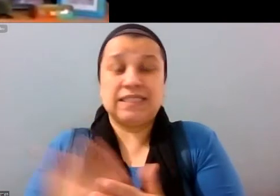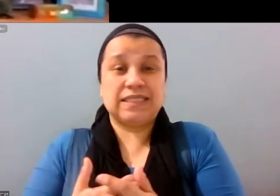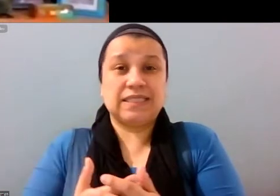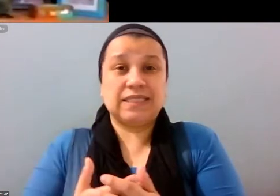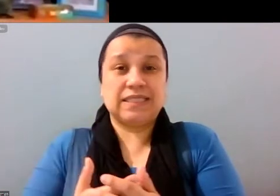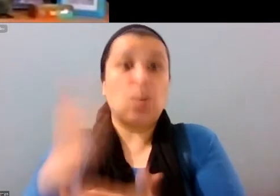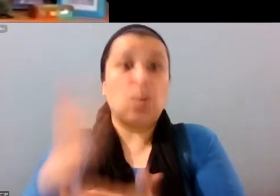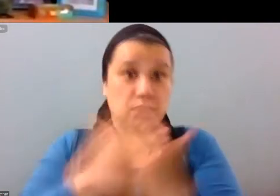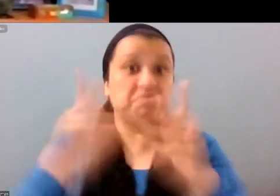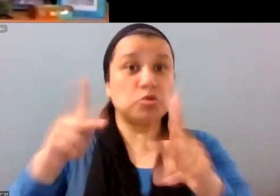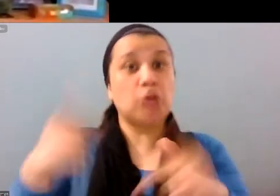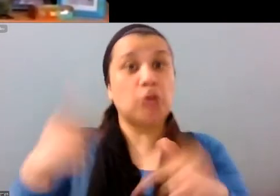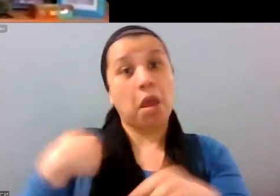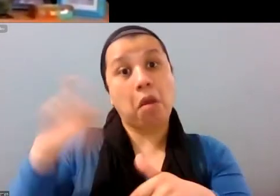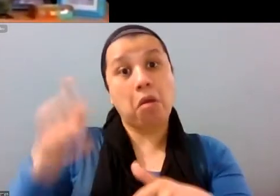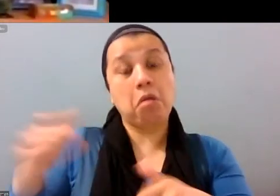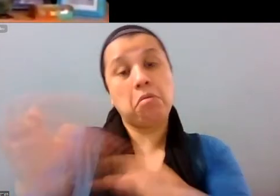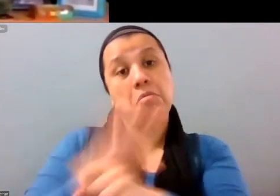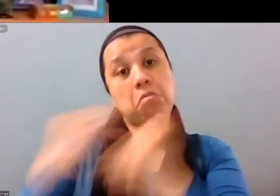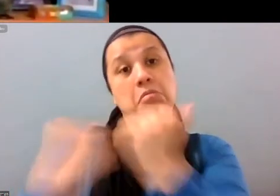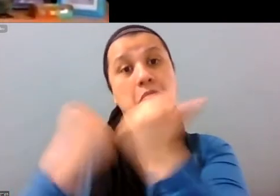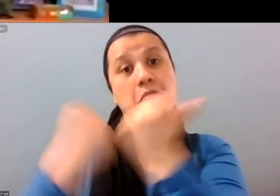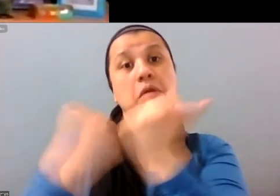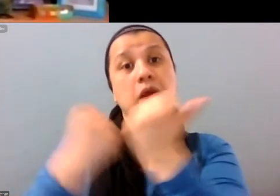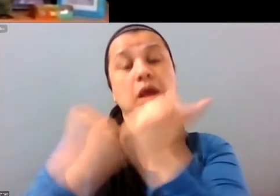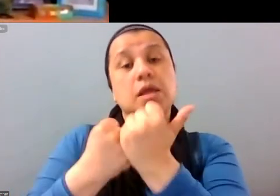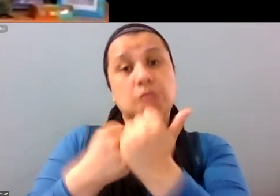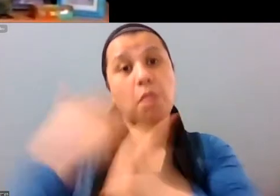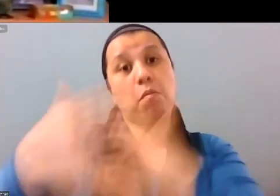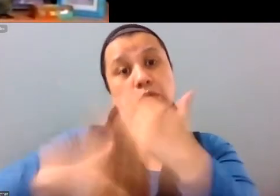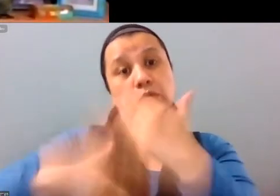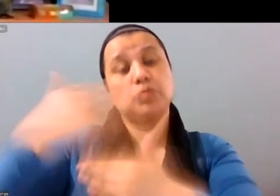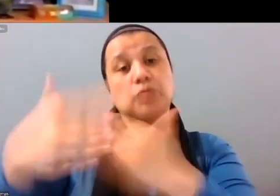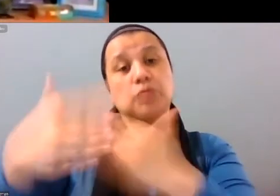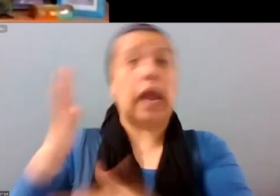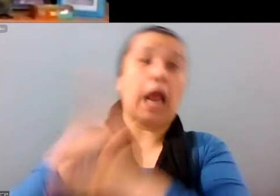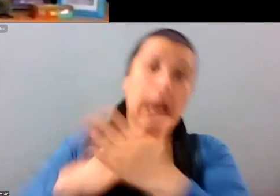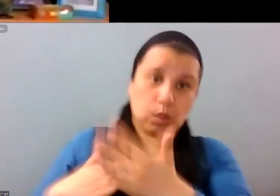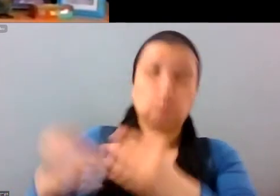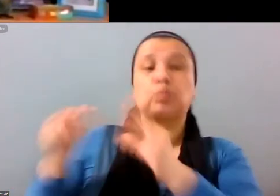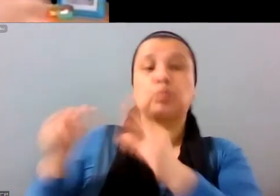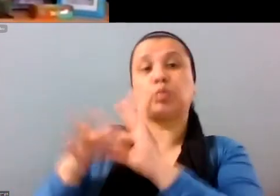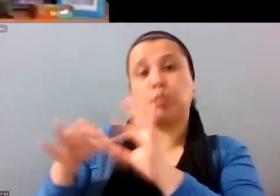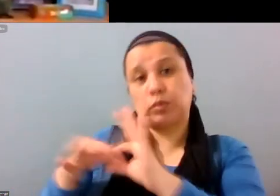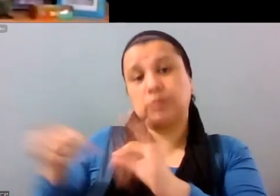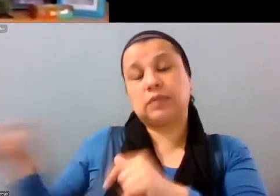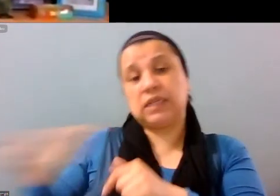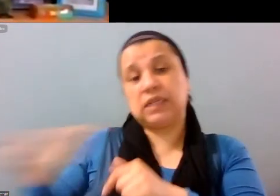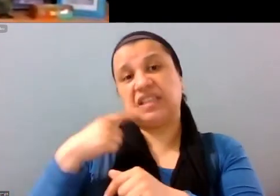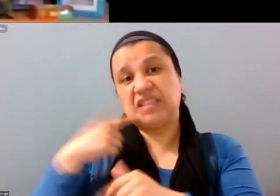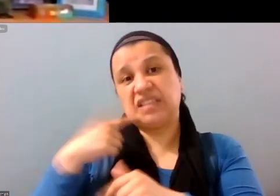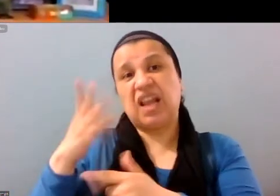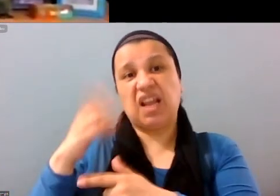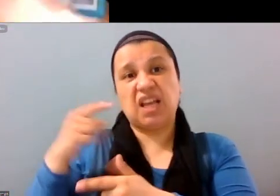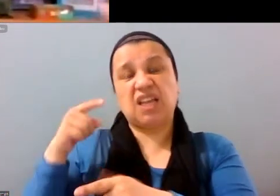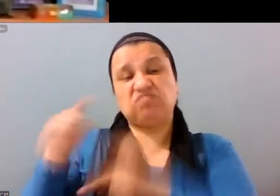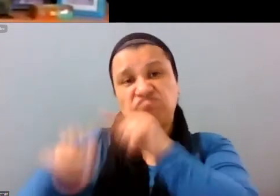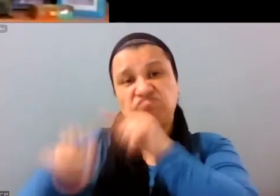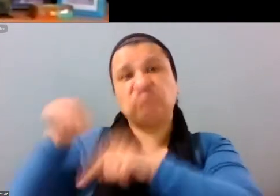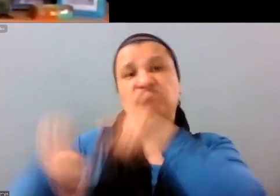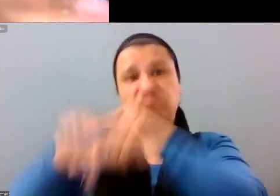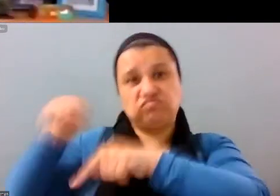y apoyados en este proceso también existen los comentarios que hay crítica directa a cómo